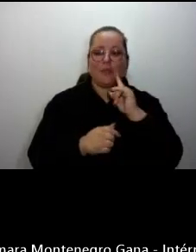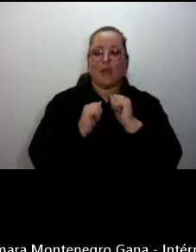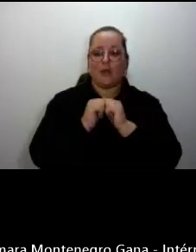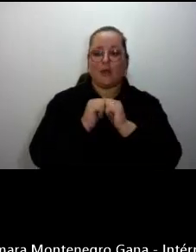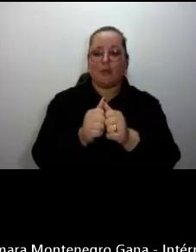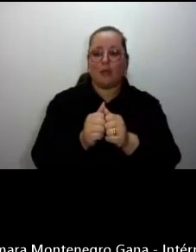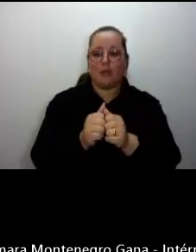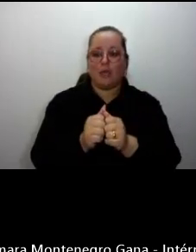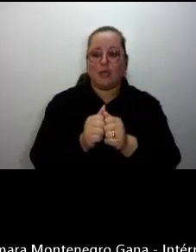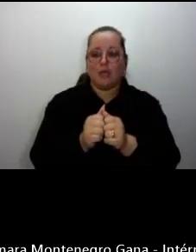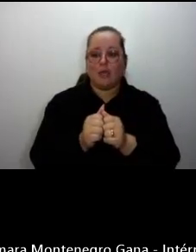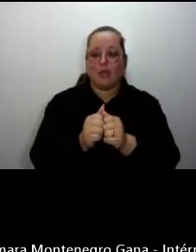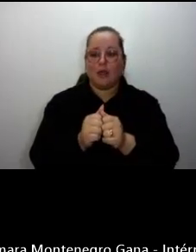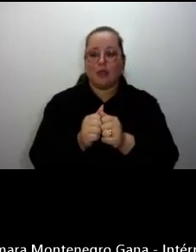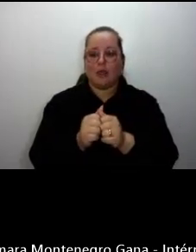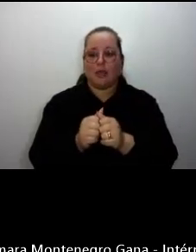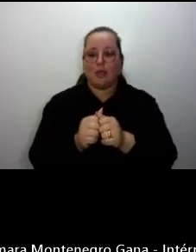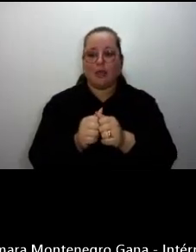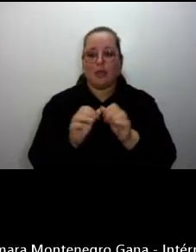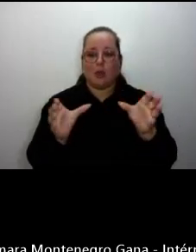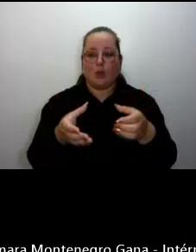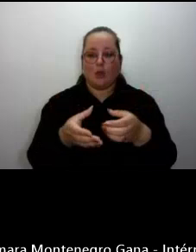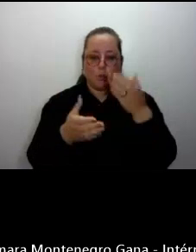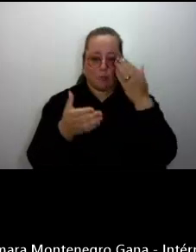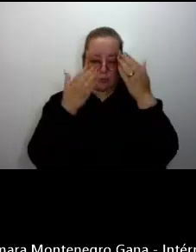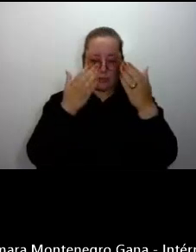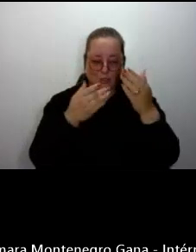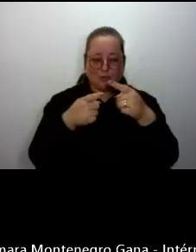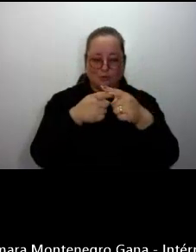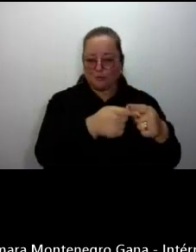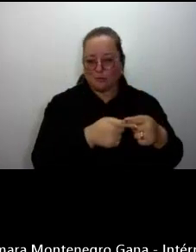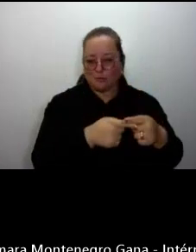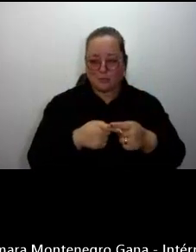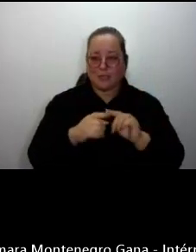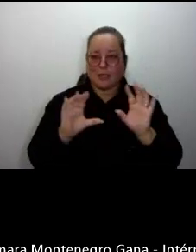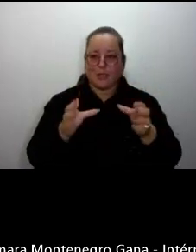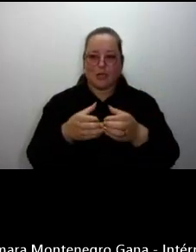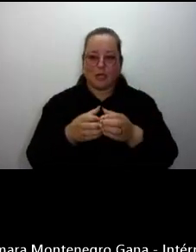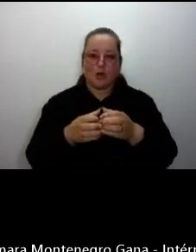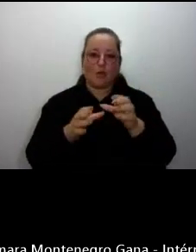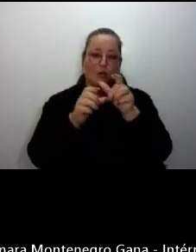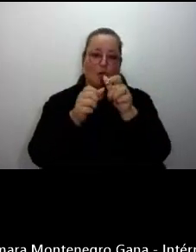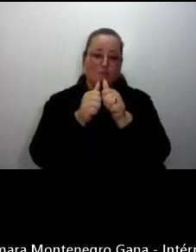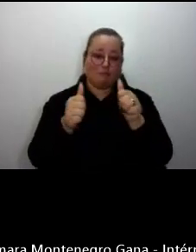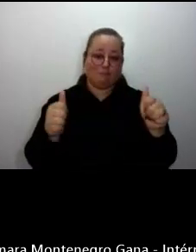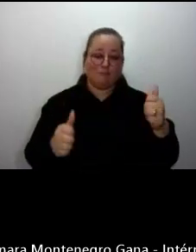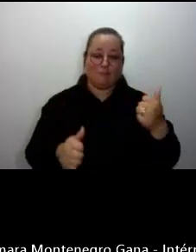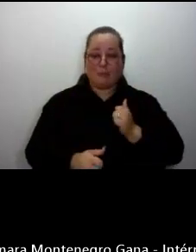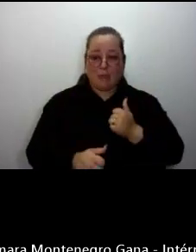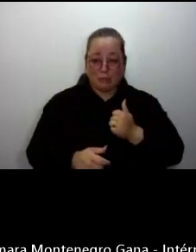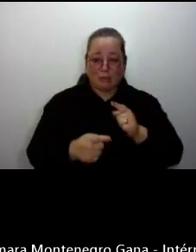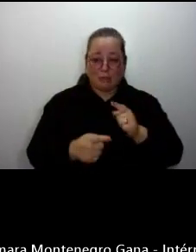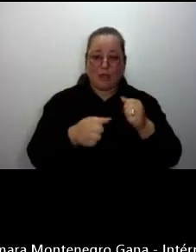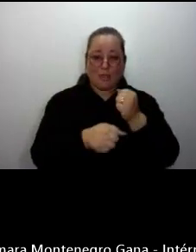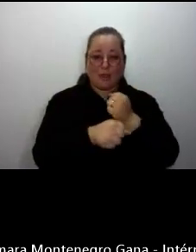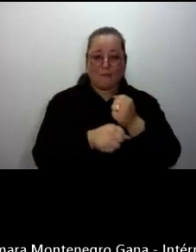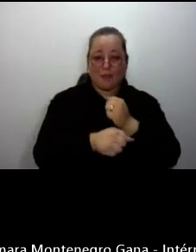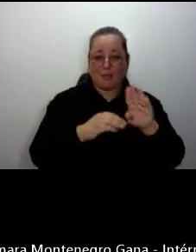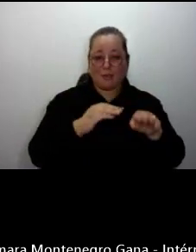de integrantes del equipo psicosocial y del equipo de inspectoría, inspector general y trabajadora social de la